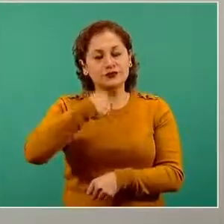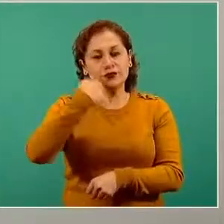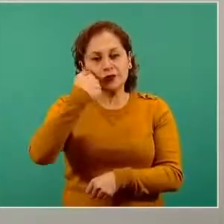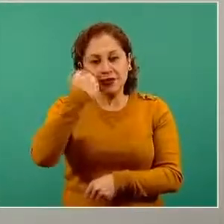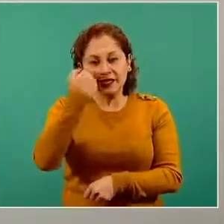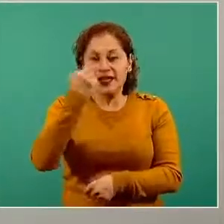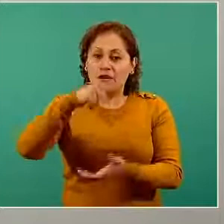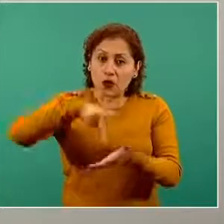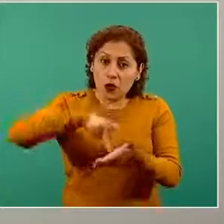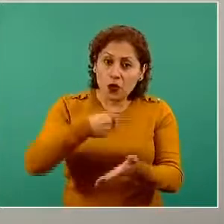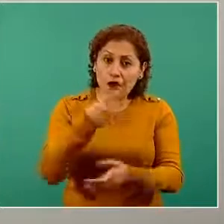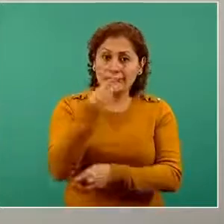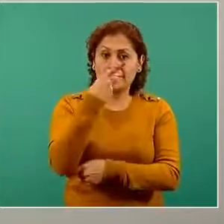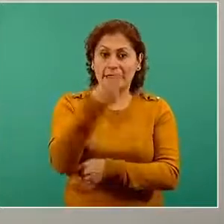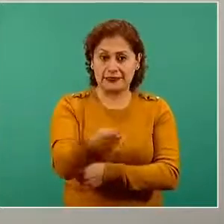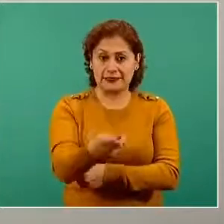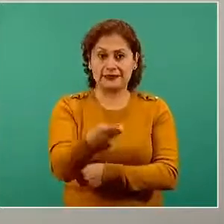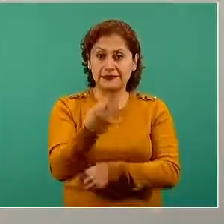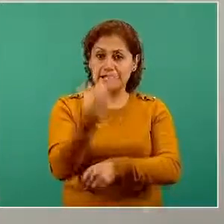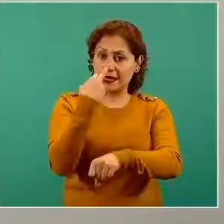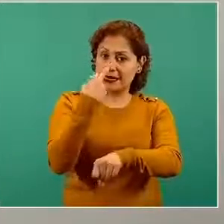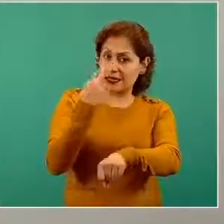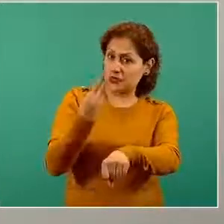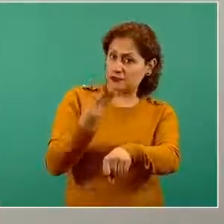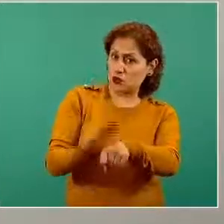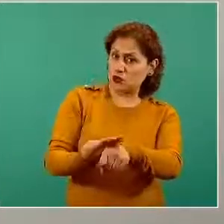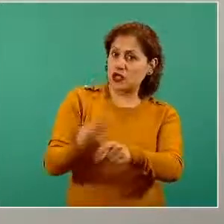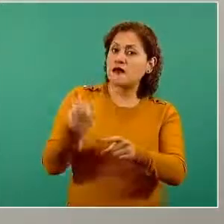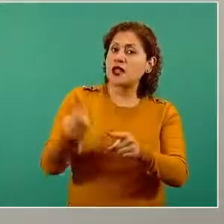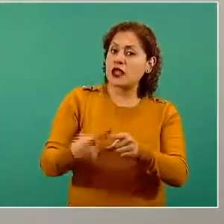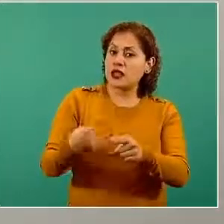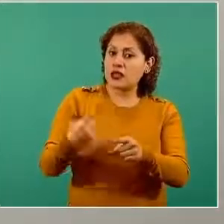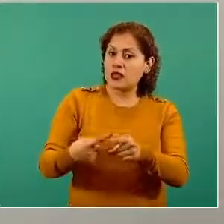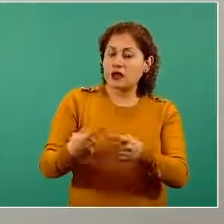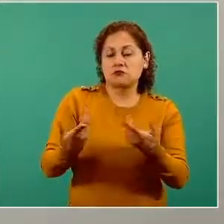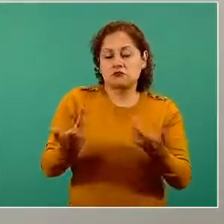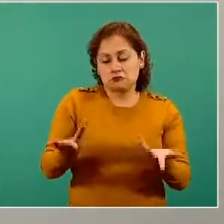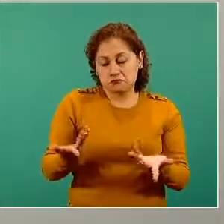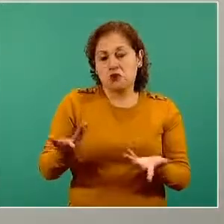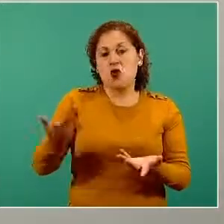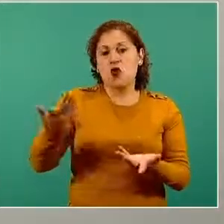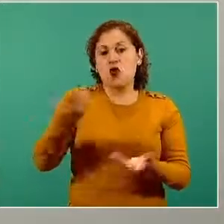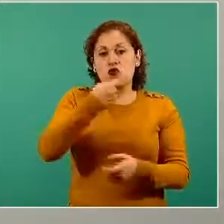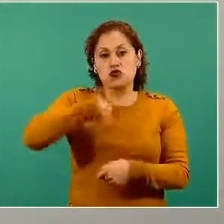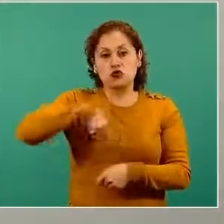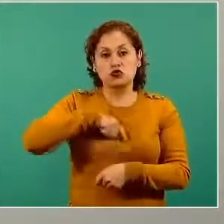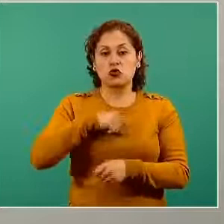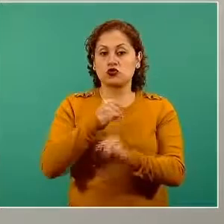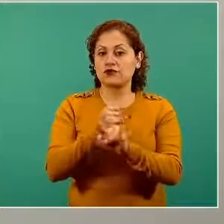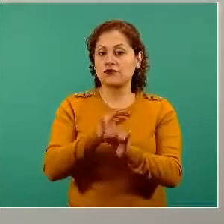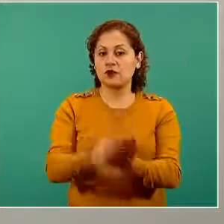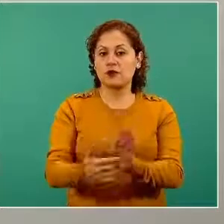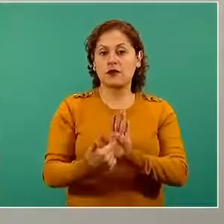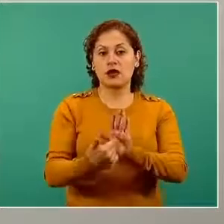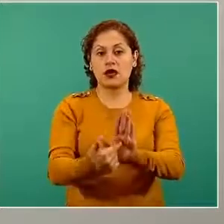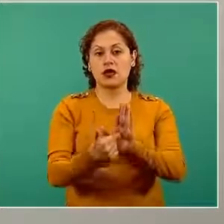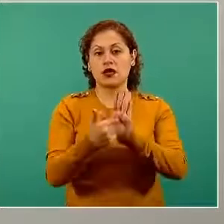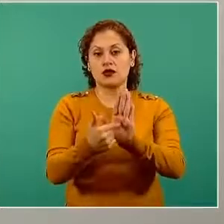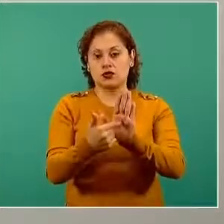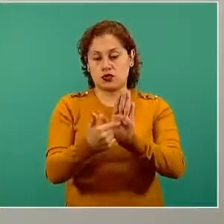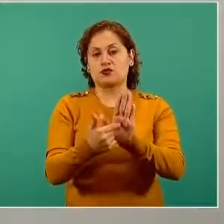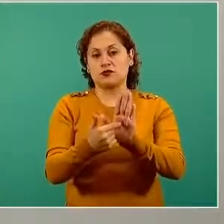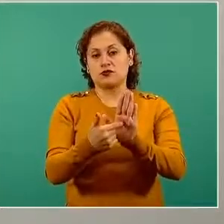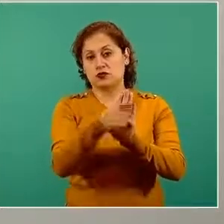toda una corresponsabilidad entre las recomendaciones y las acciones que se solicitan, como de nosotros